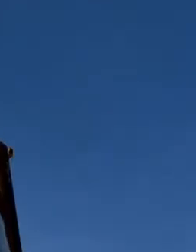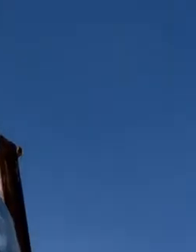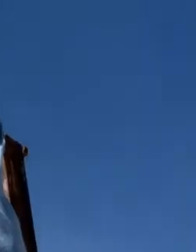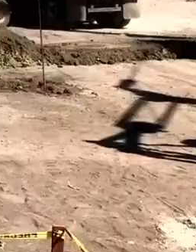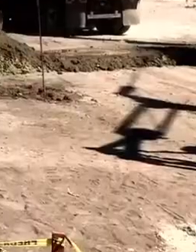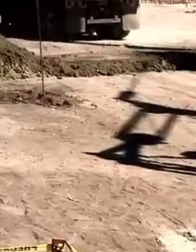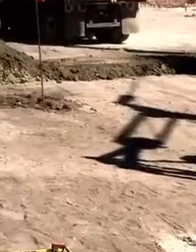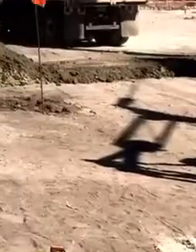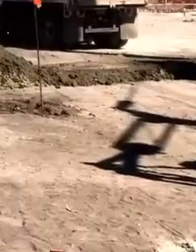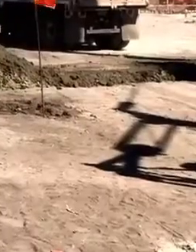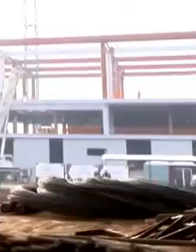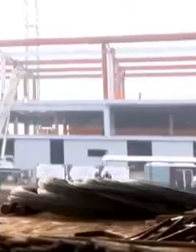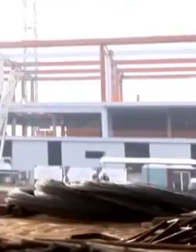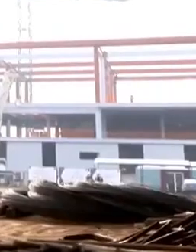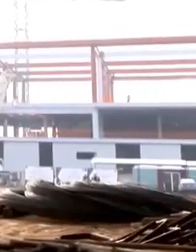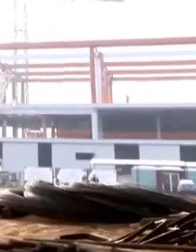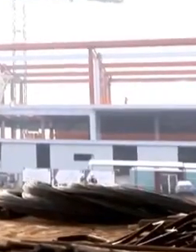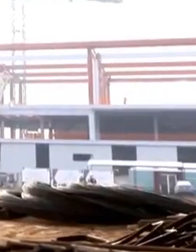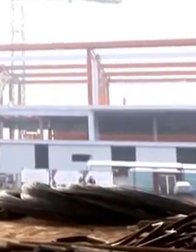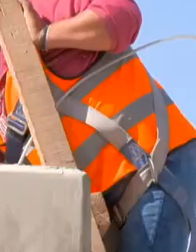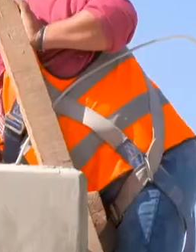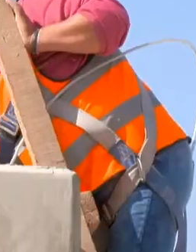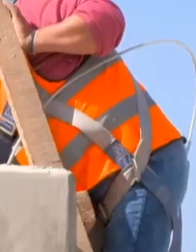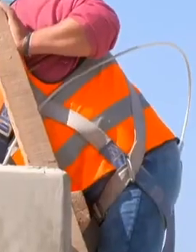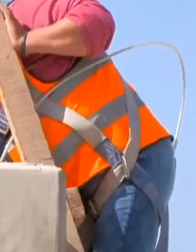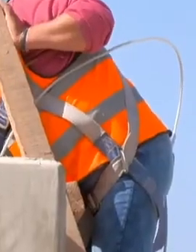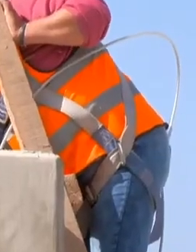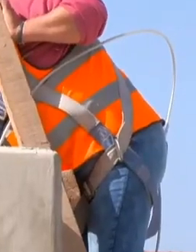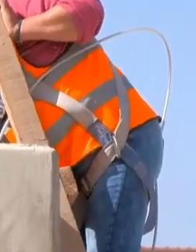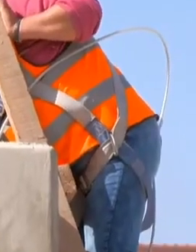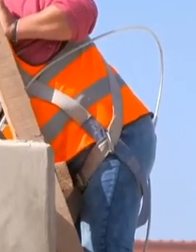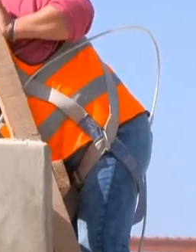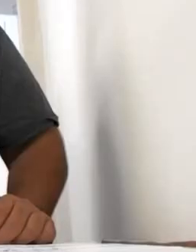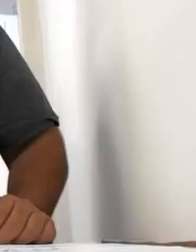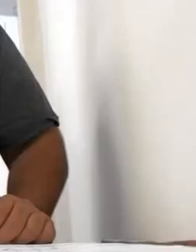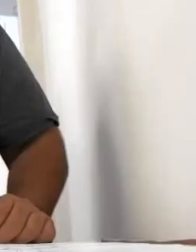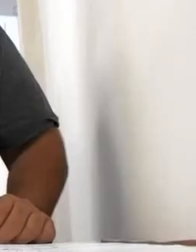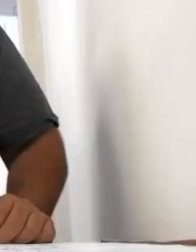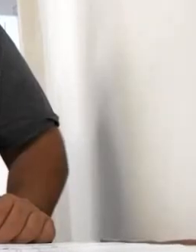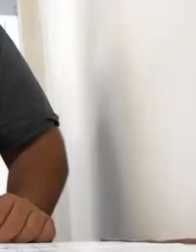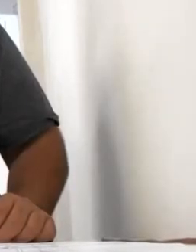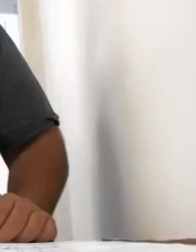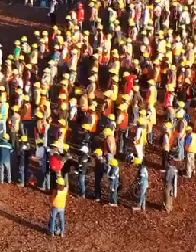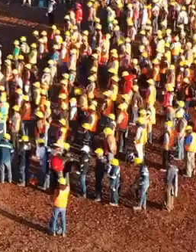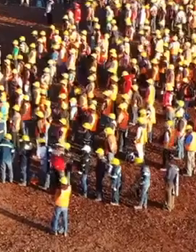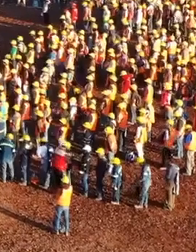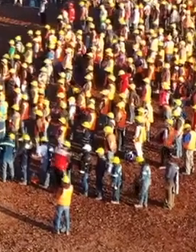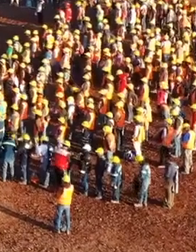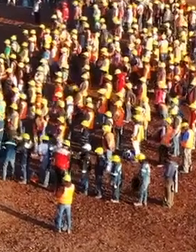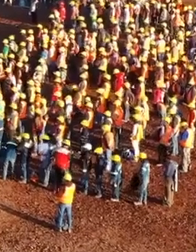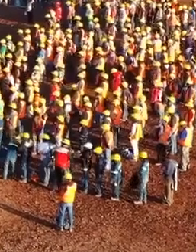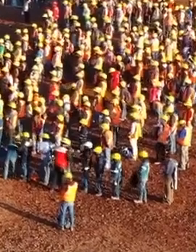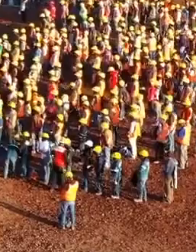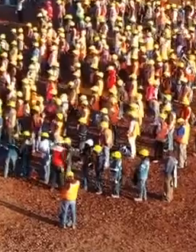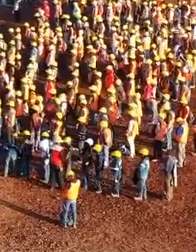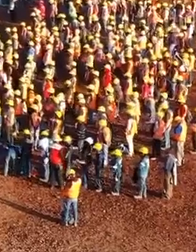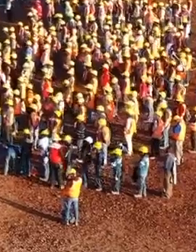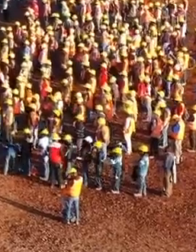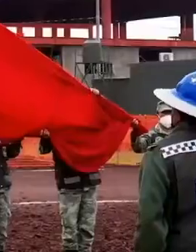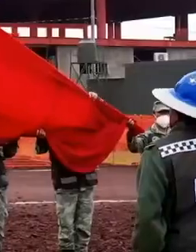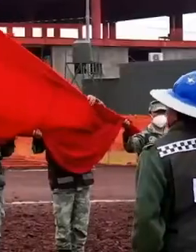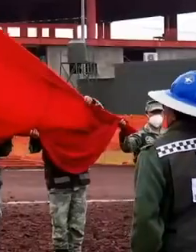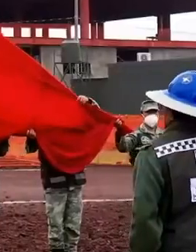herreros, hombres y mujeres que trabajan incansablemente, siendo este proyecto un detonador del desarrollo de